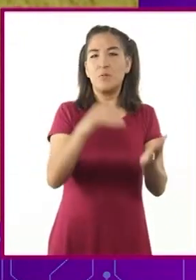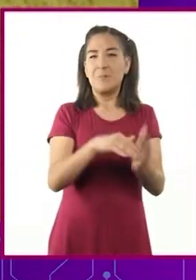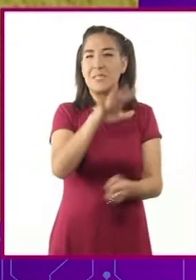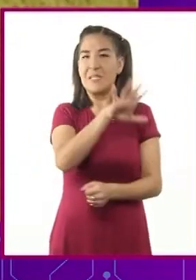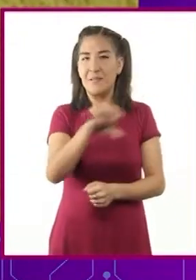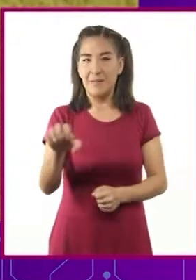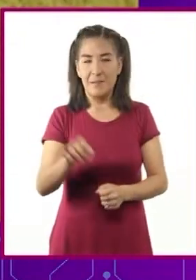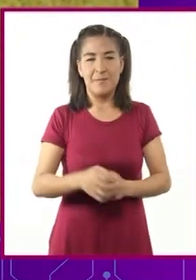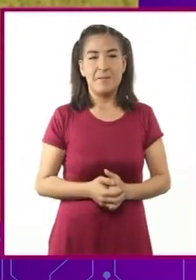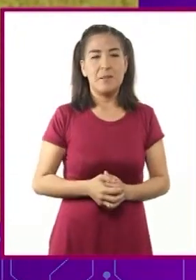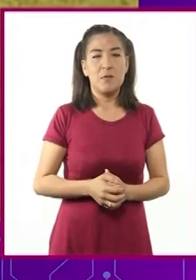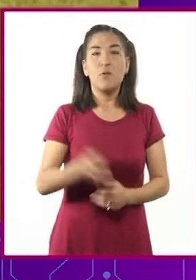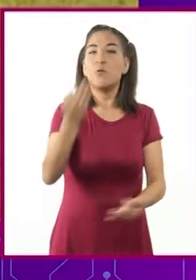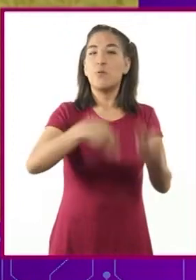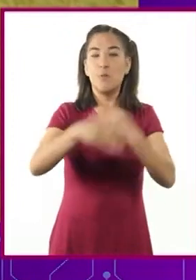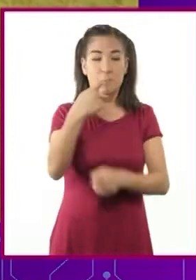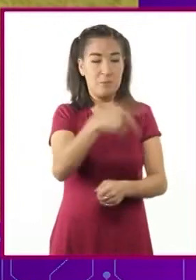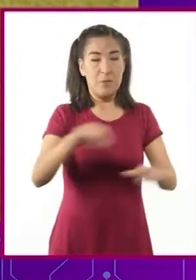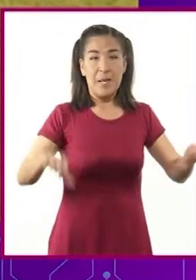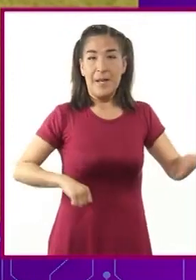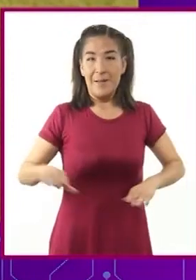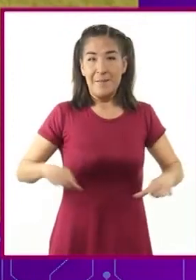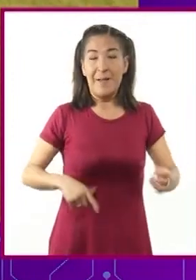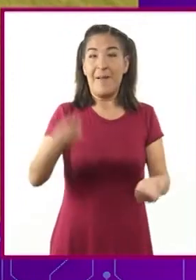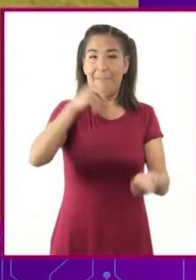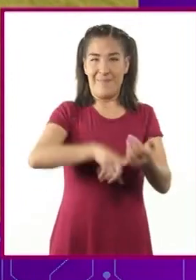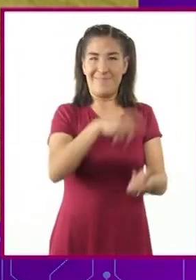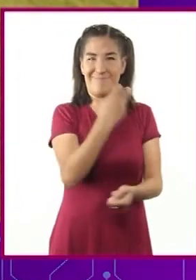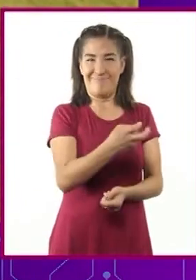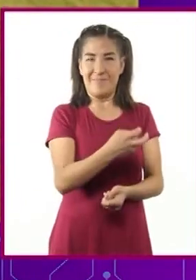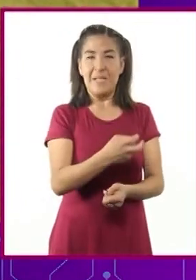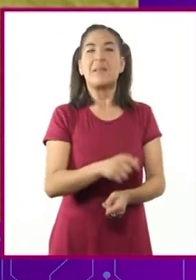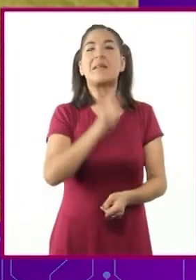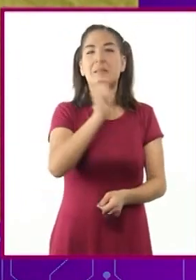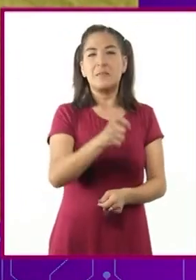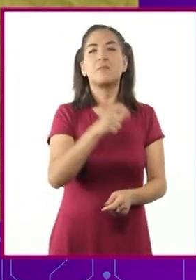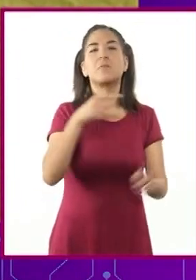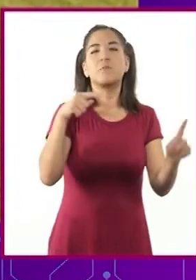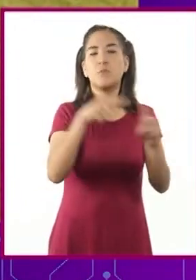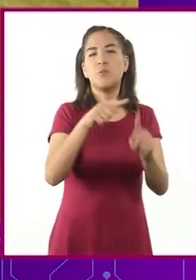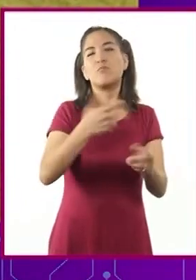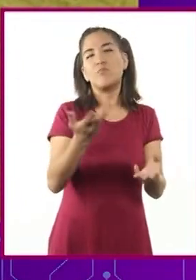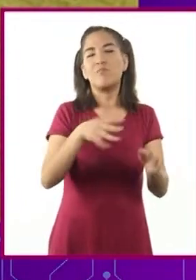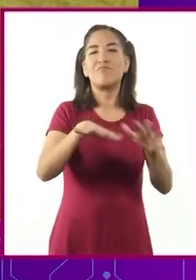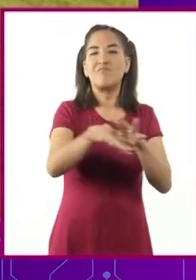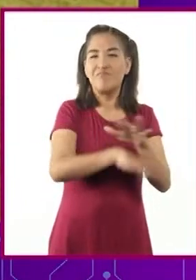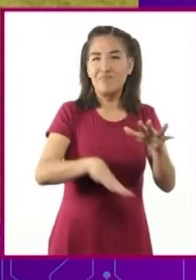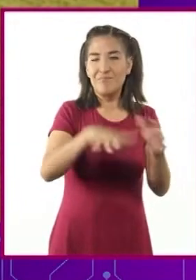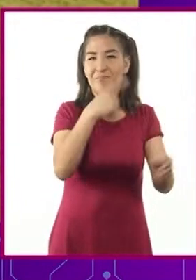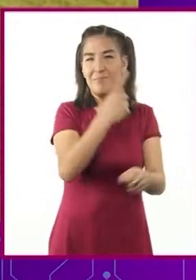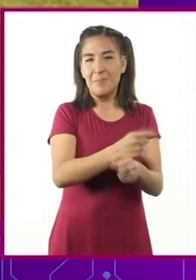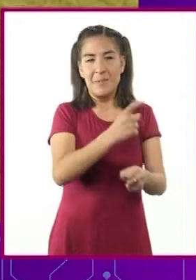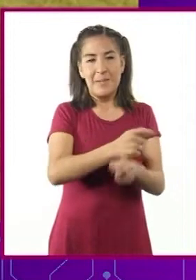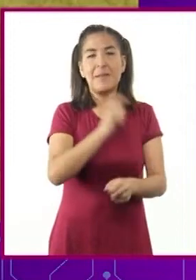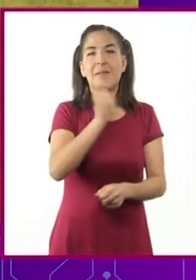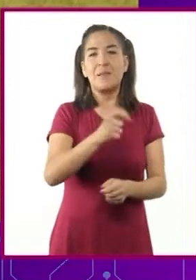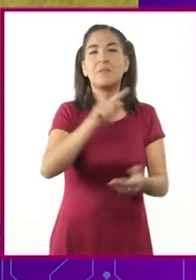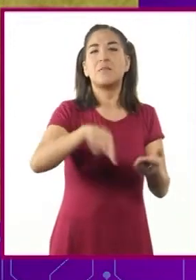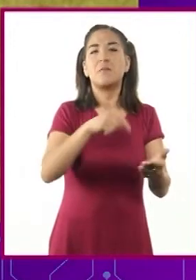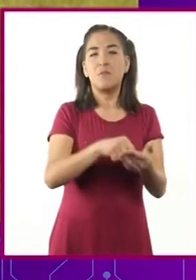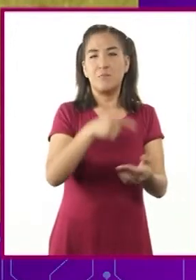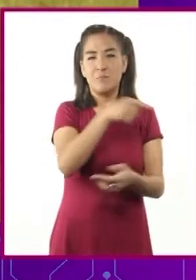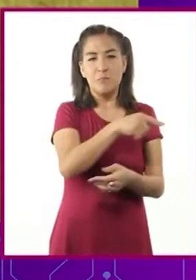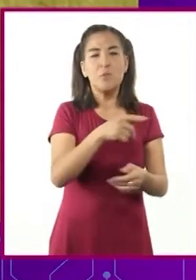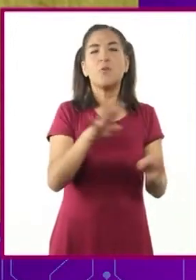2.500. Todas las actividades que ahí se realizan pertenecen al sector primario. Dentro del espacio